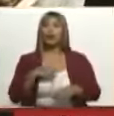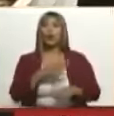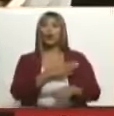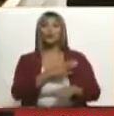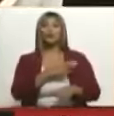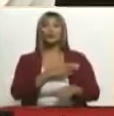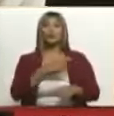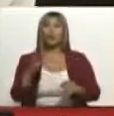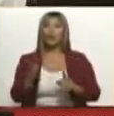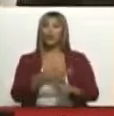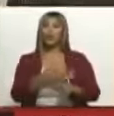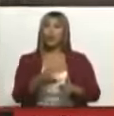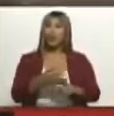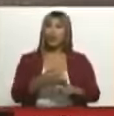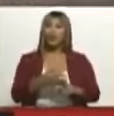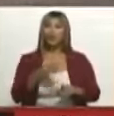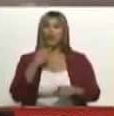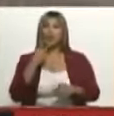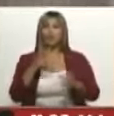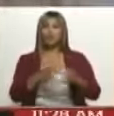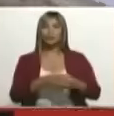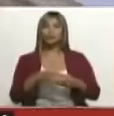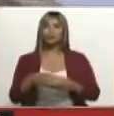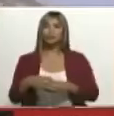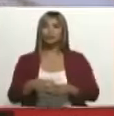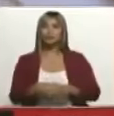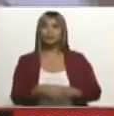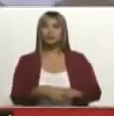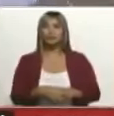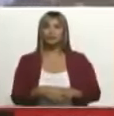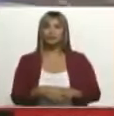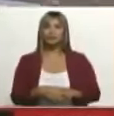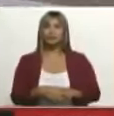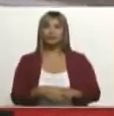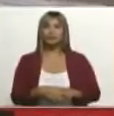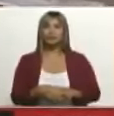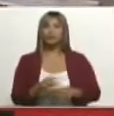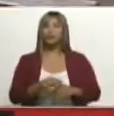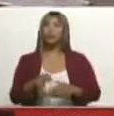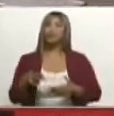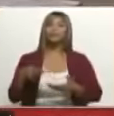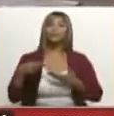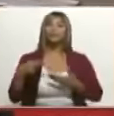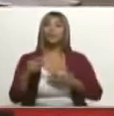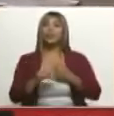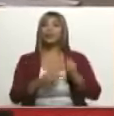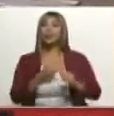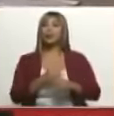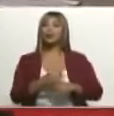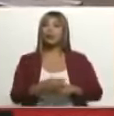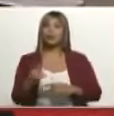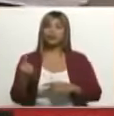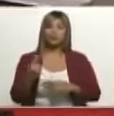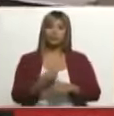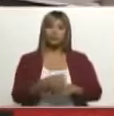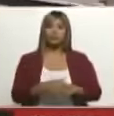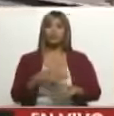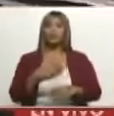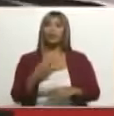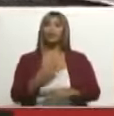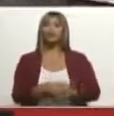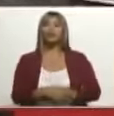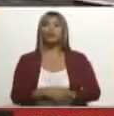violenta, organizaciones de terrorismo de Estado internacional que han querido